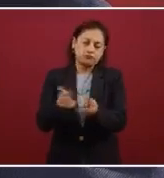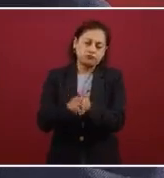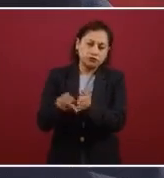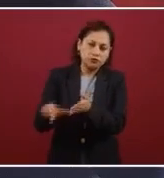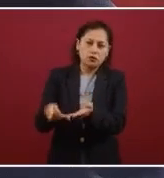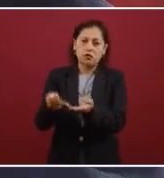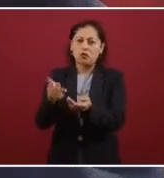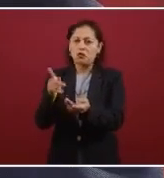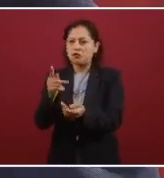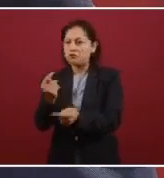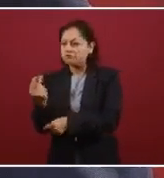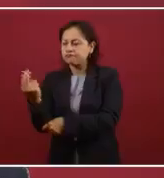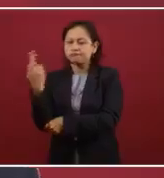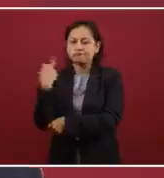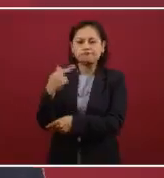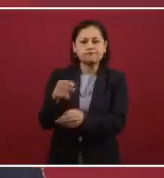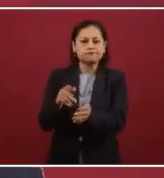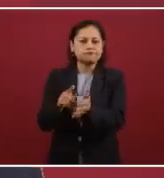de comunicación.